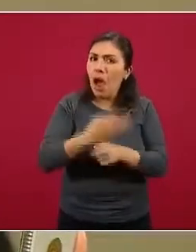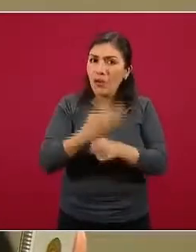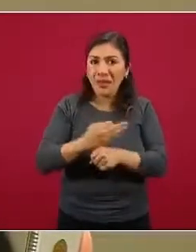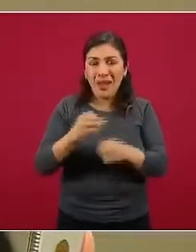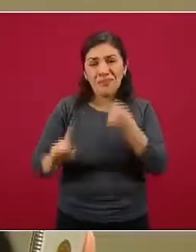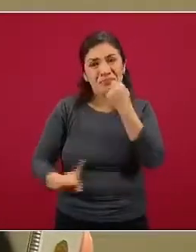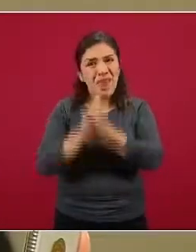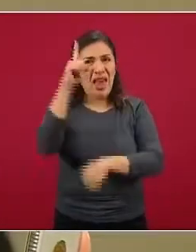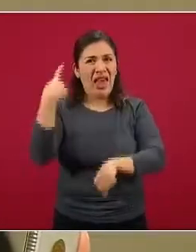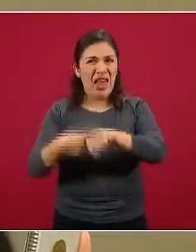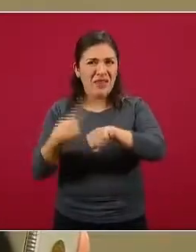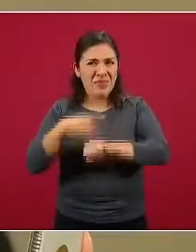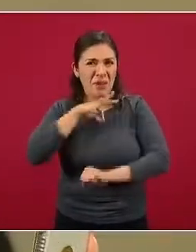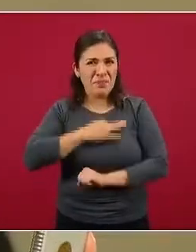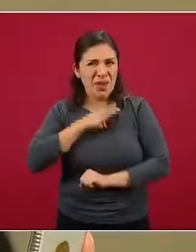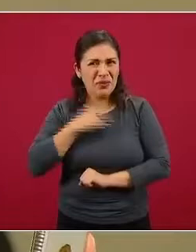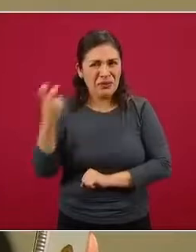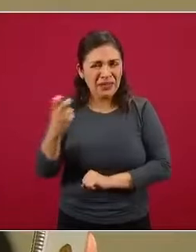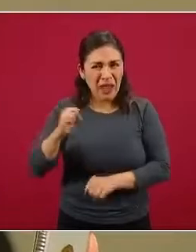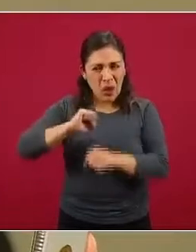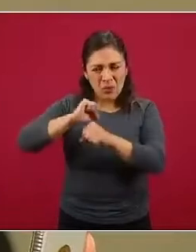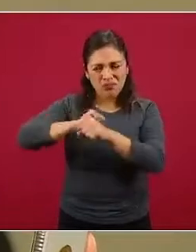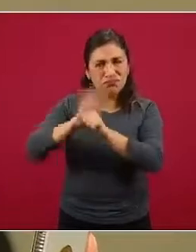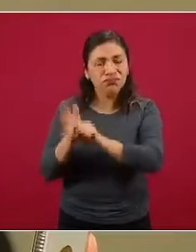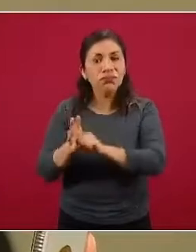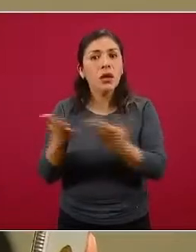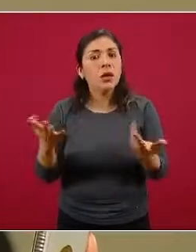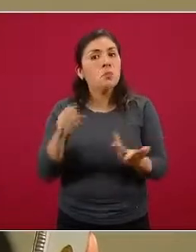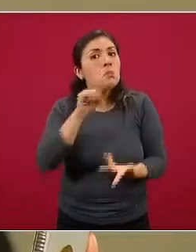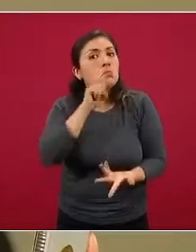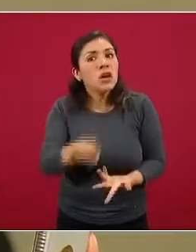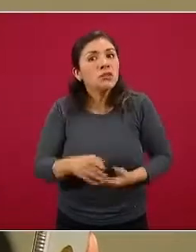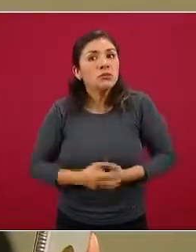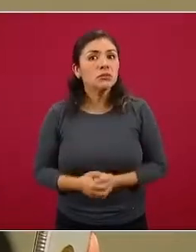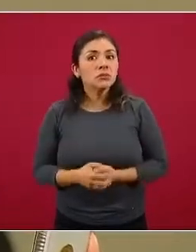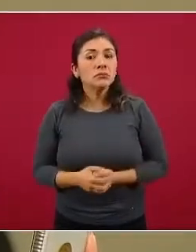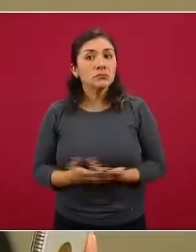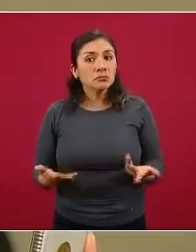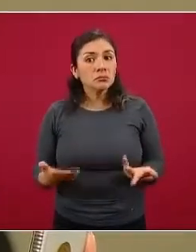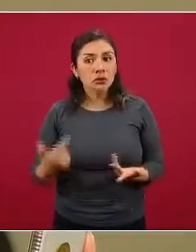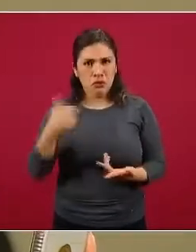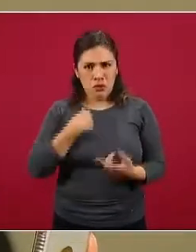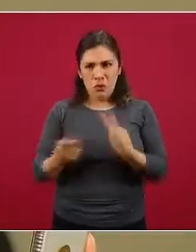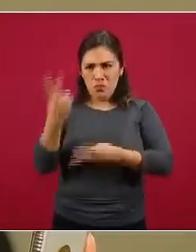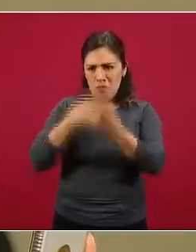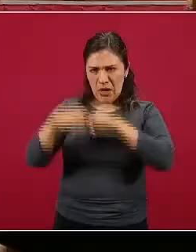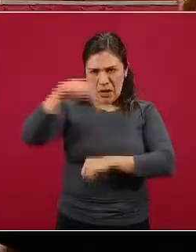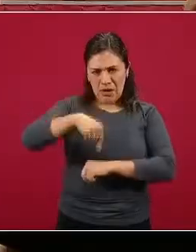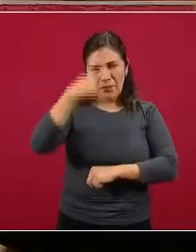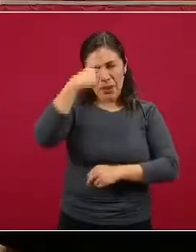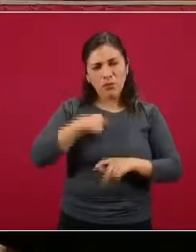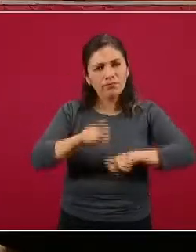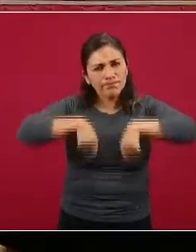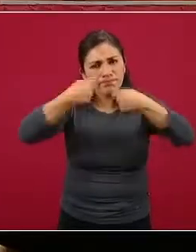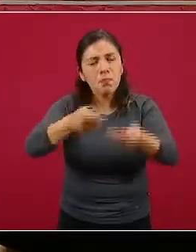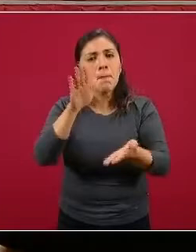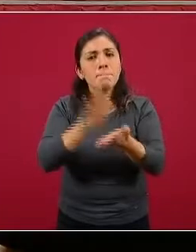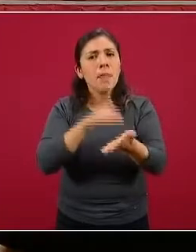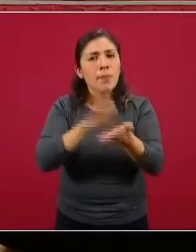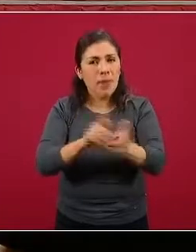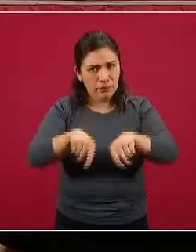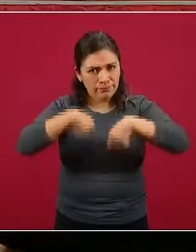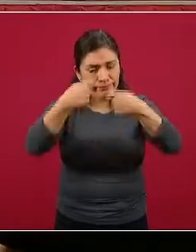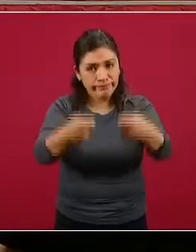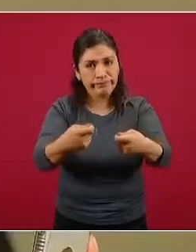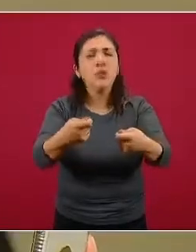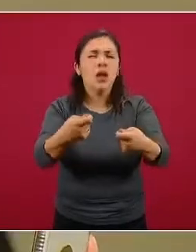pandemia viral, agresiva. Lo mismo. Yo vengo aquí para entregarle documentos,